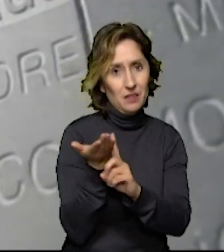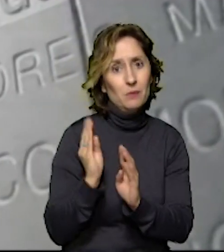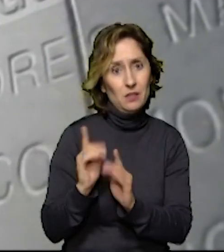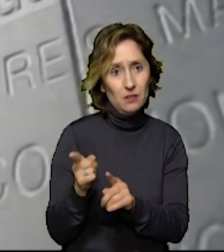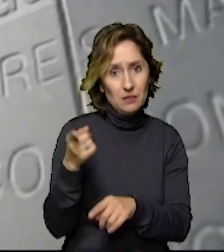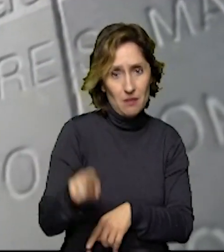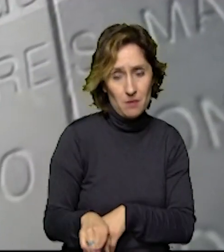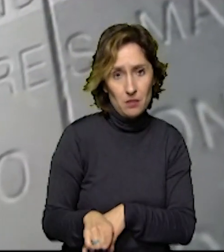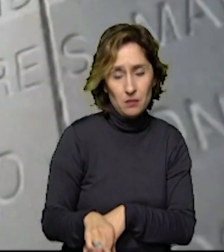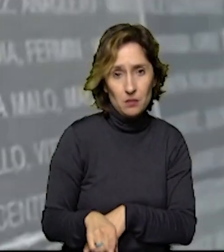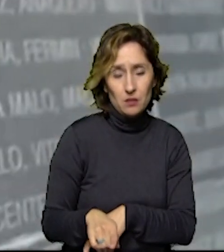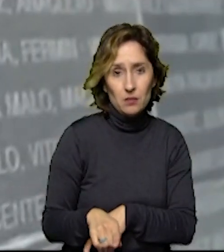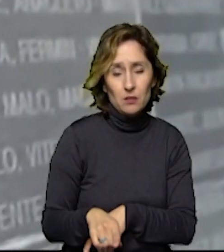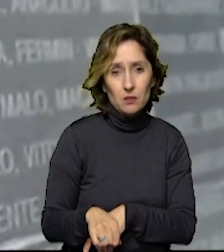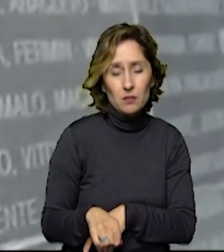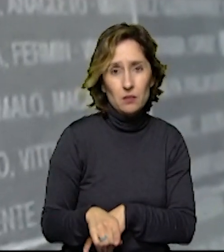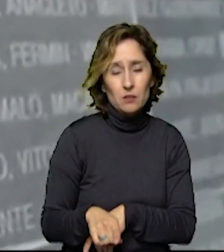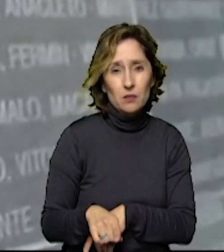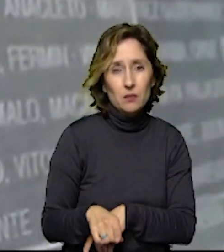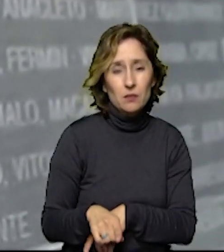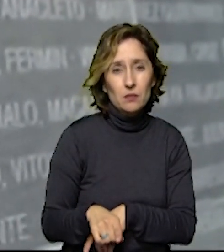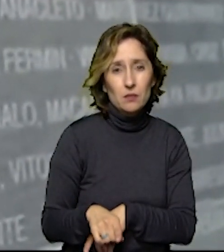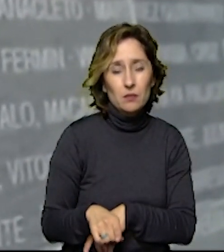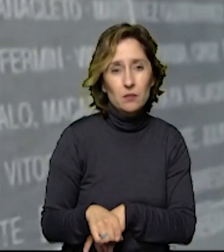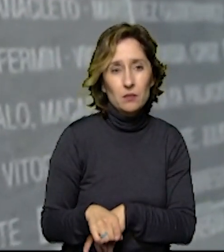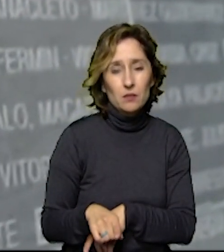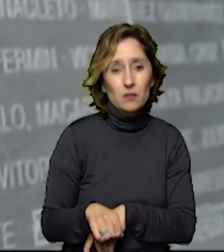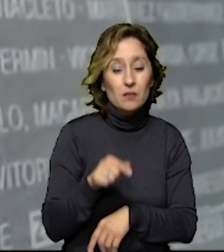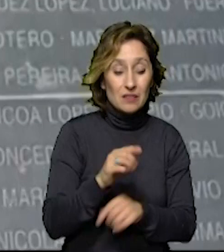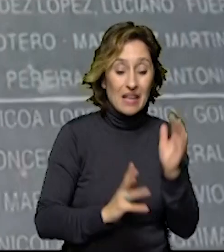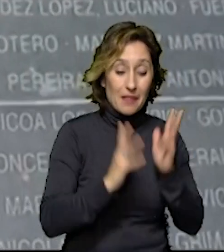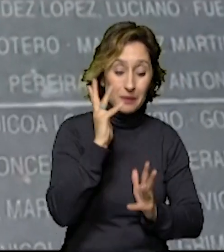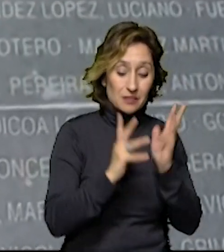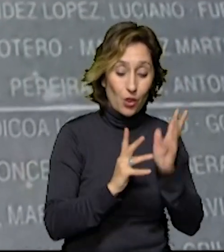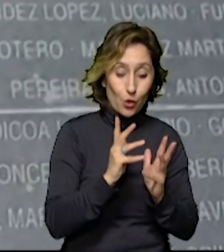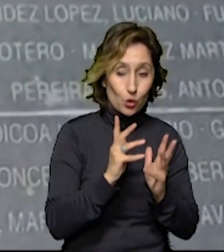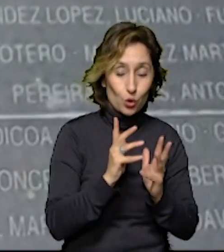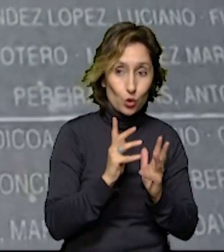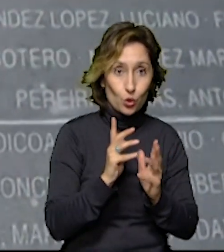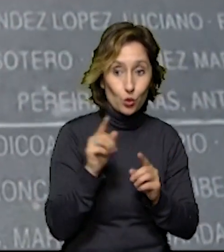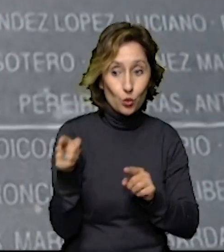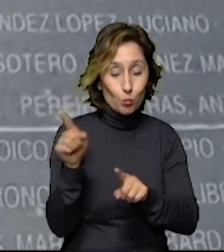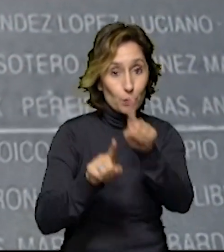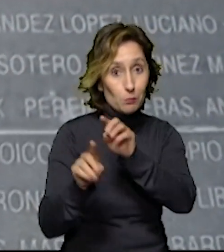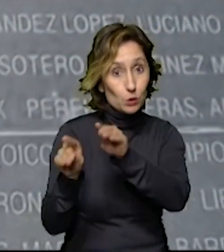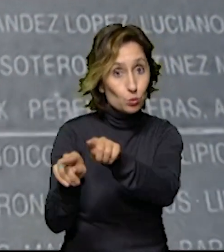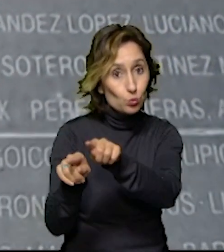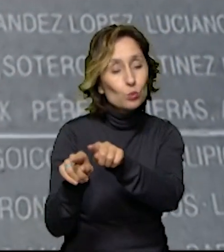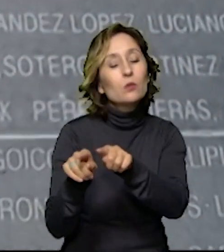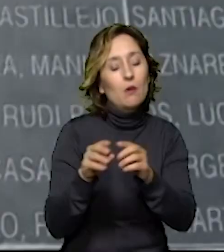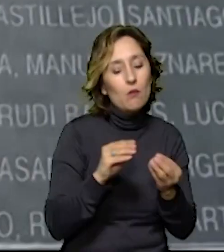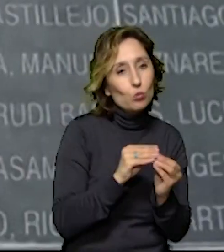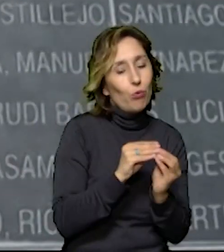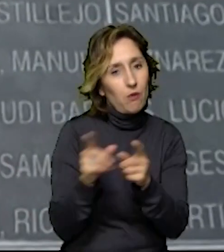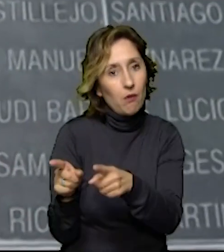visibilizar que tiene un problema y la Administración tiene que darle solución a ese